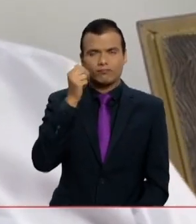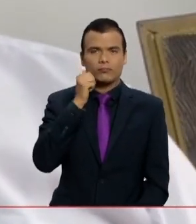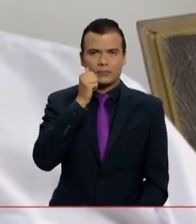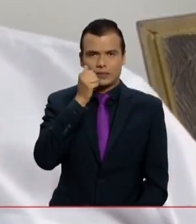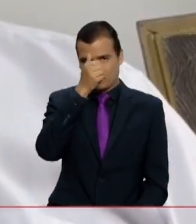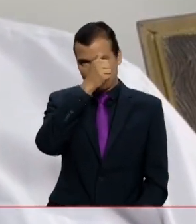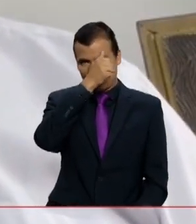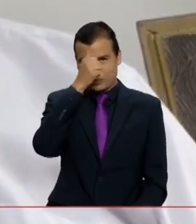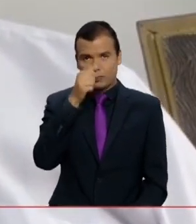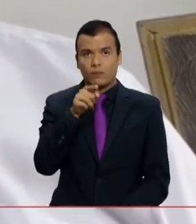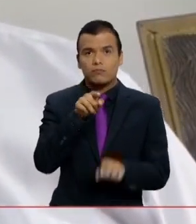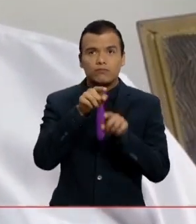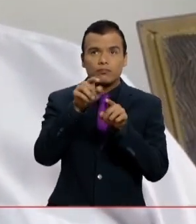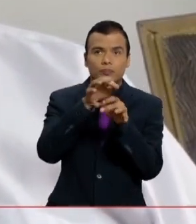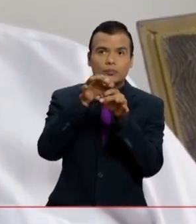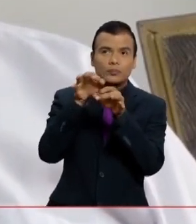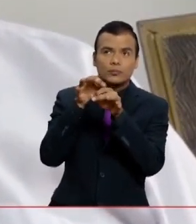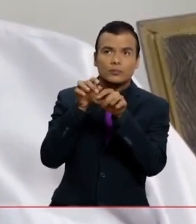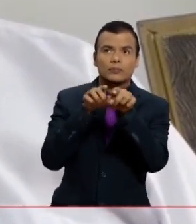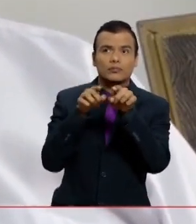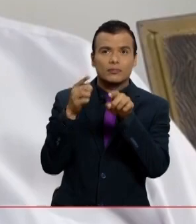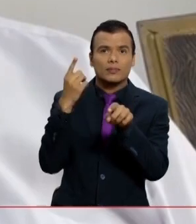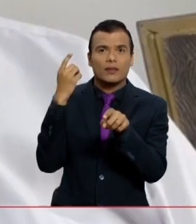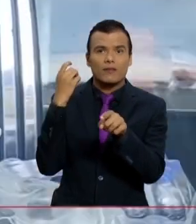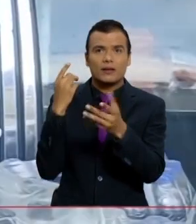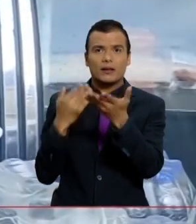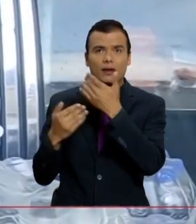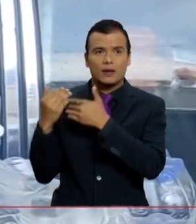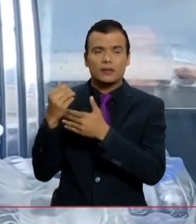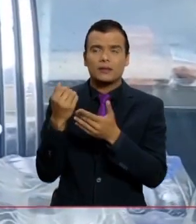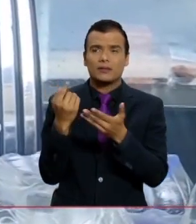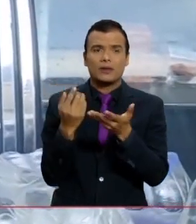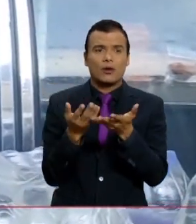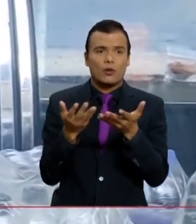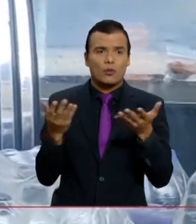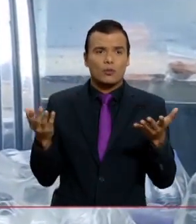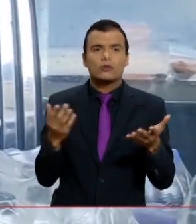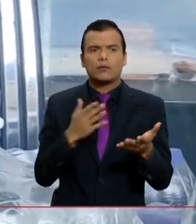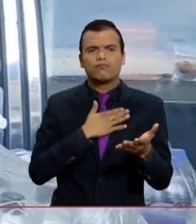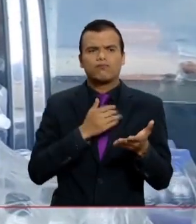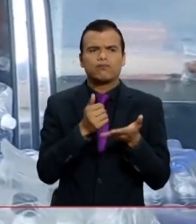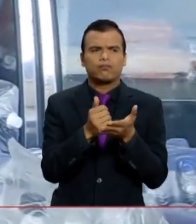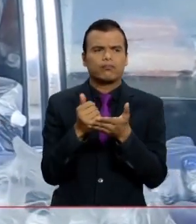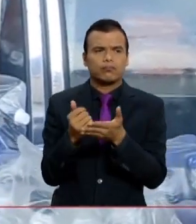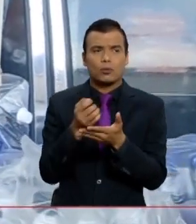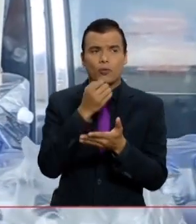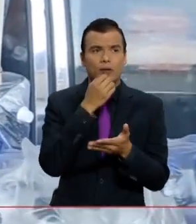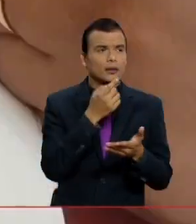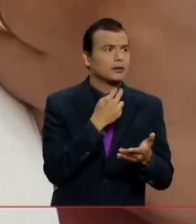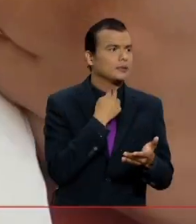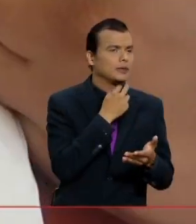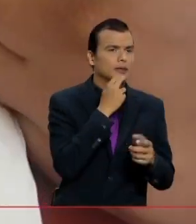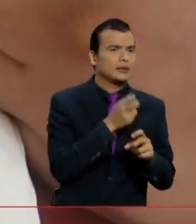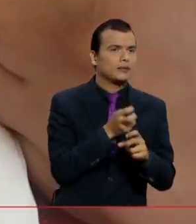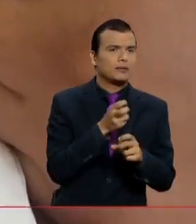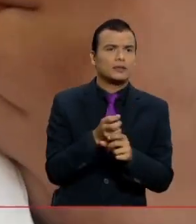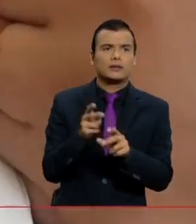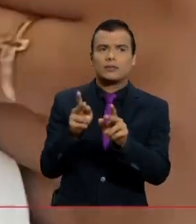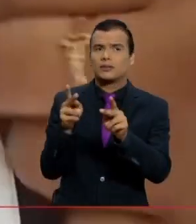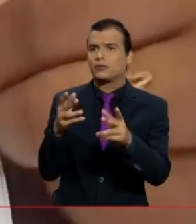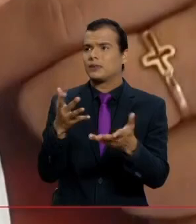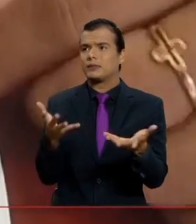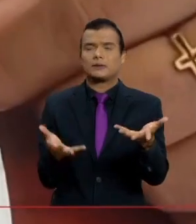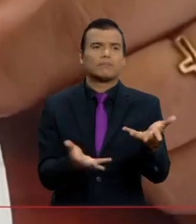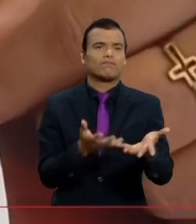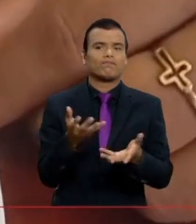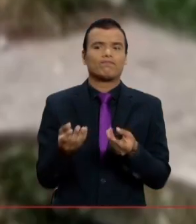en alimentos a estas comunidades del medio San Juan. Los alimentos escaseaban y tenían el comercio en jaque, una